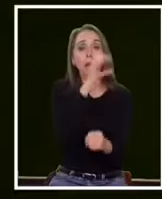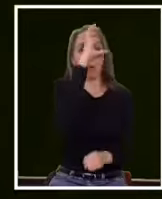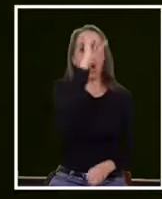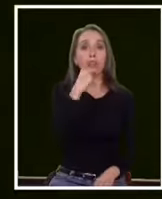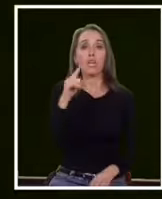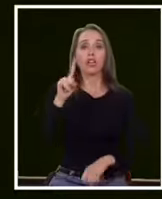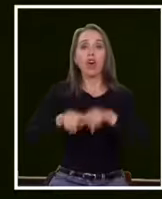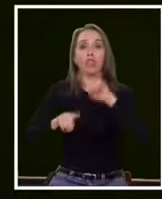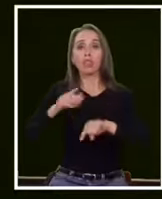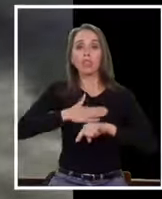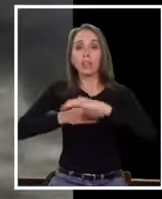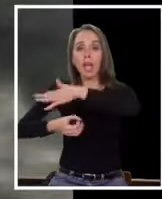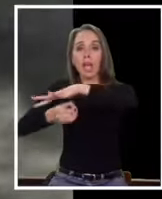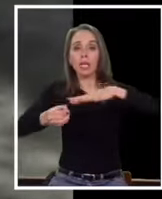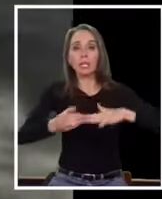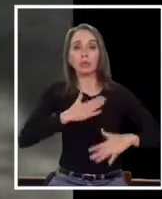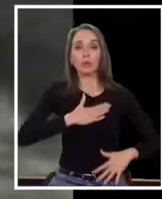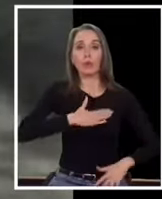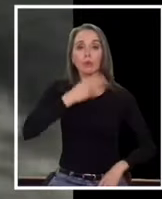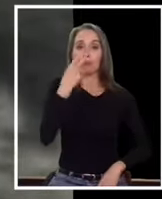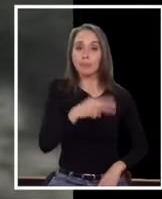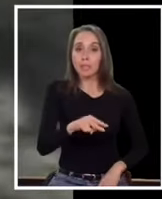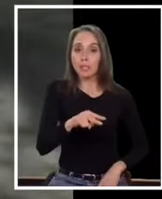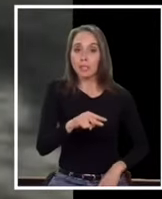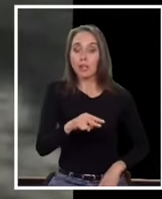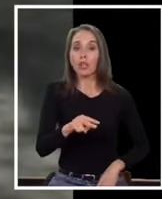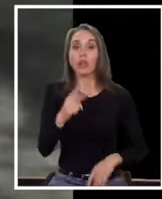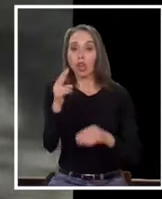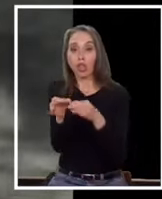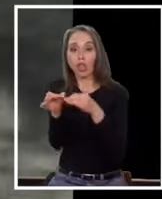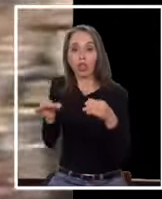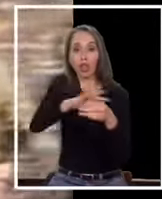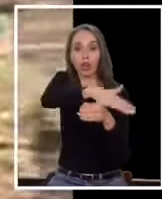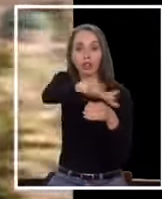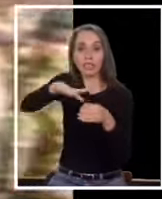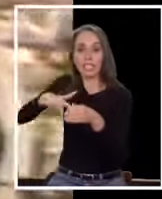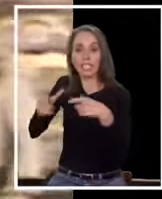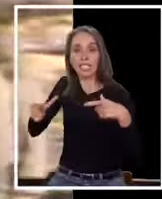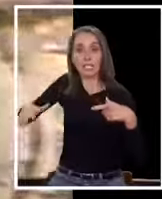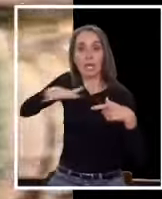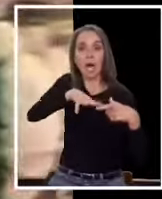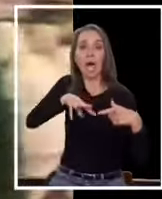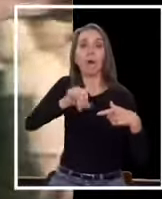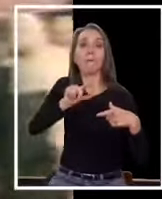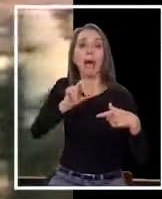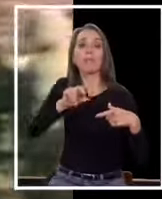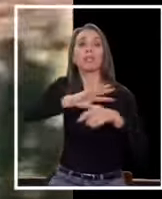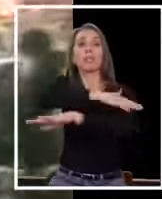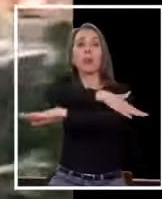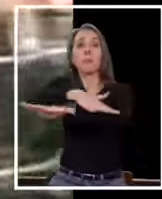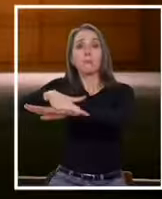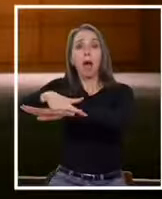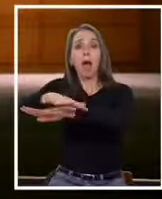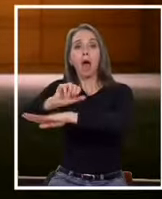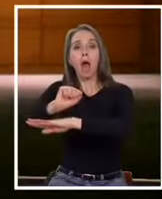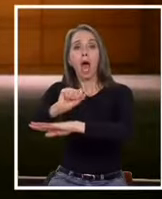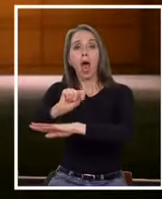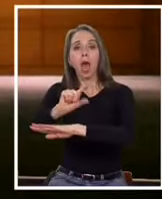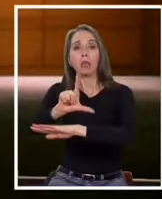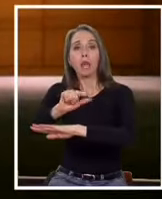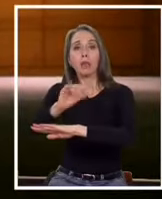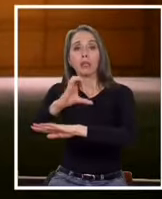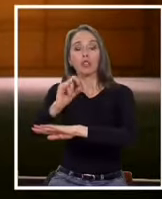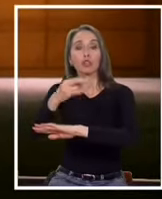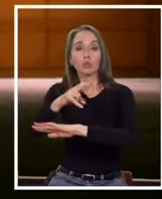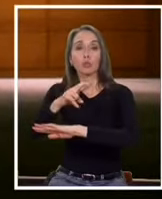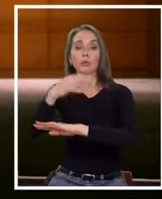consideraban territorio propio en las dos islas, ¿cierto?, de las Malvinas en el Atlántico Sur, en un contexto